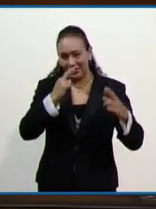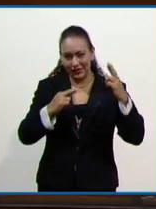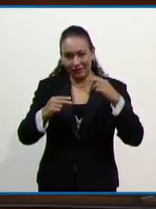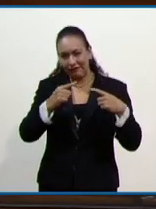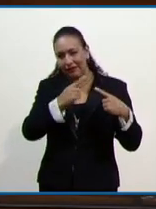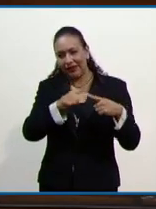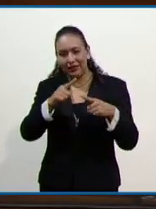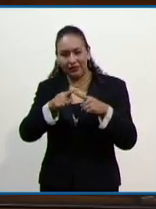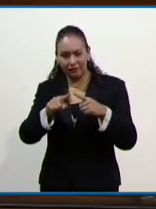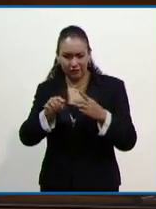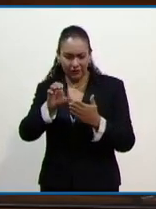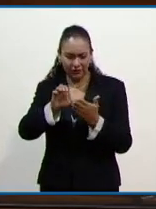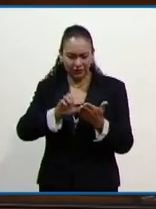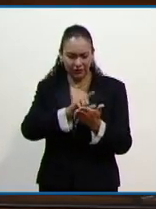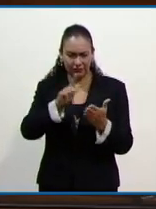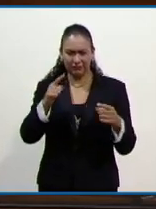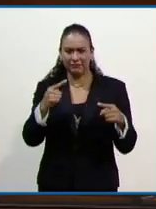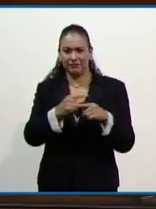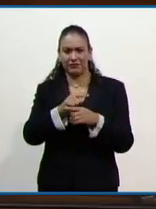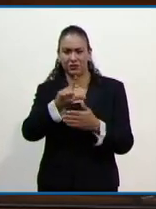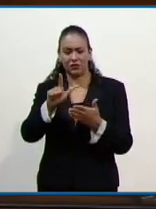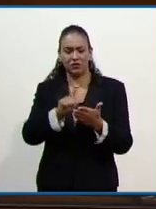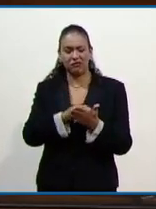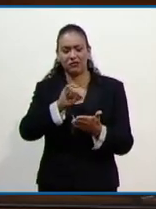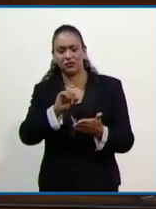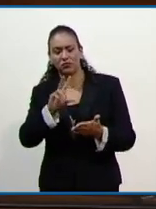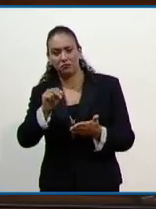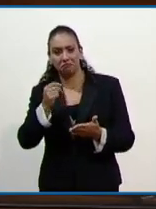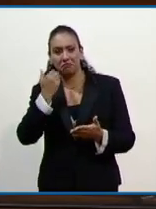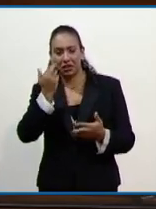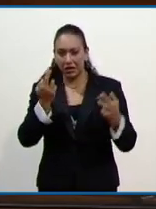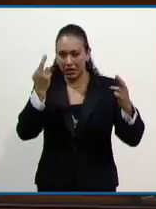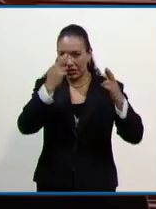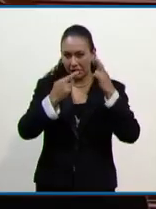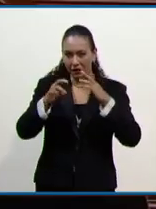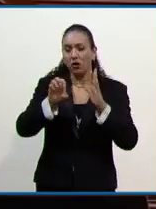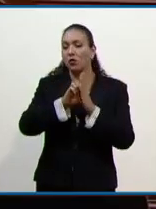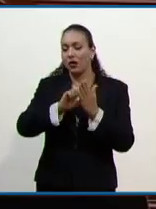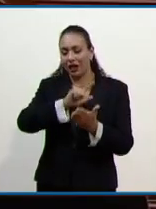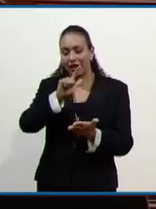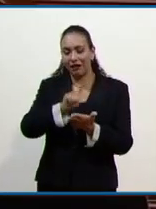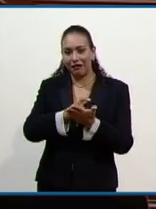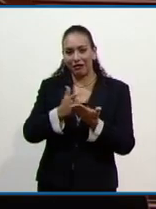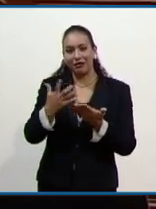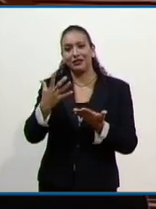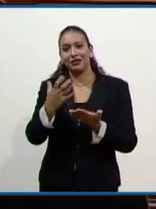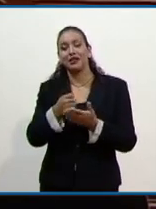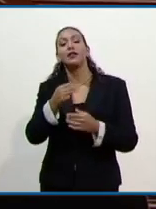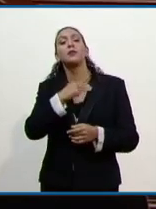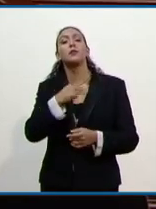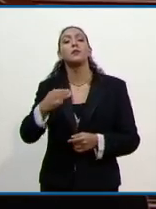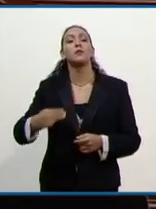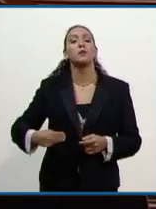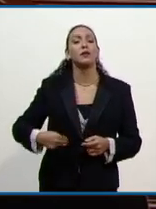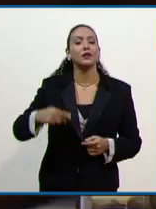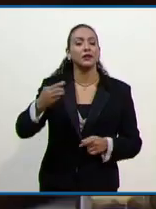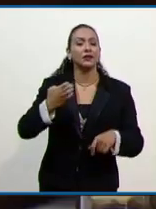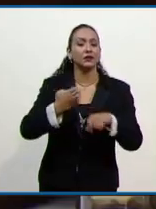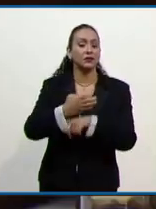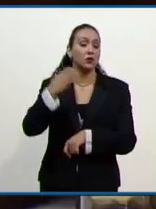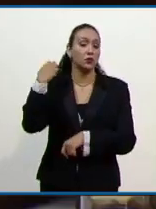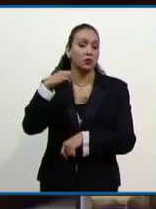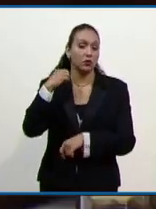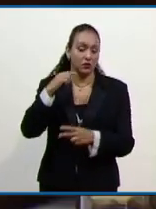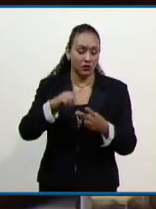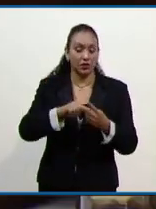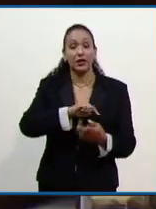diversas acciones de inconstitucionalidad en las que se pide invalidar disposiciones de leyes de ingresos de los municipios del estado de Oaxaca